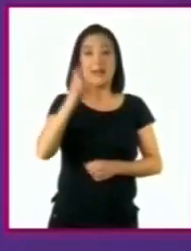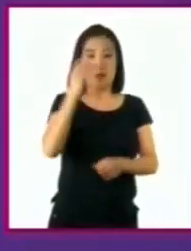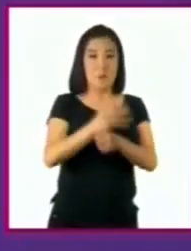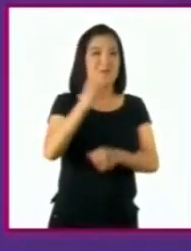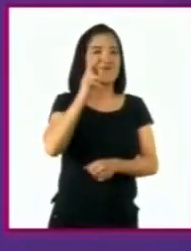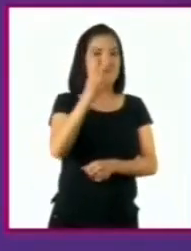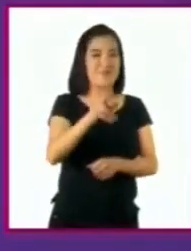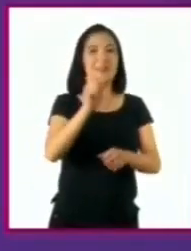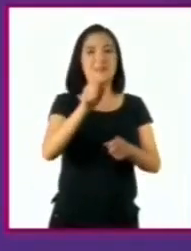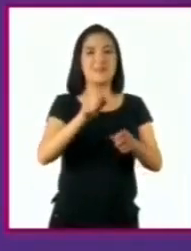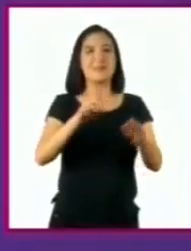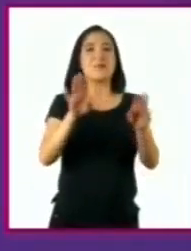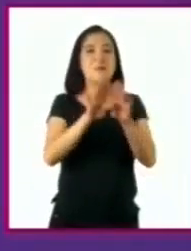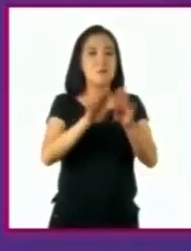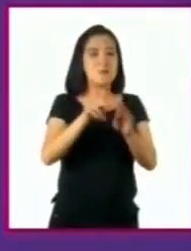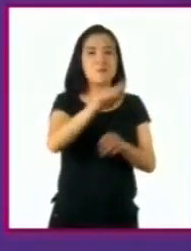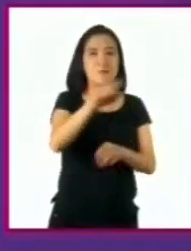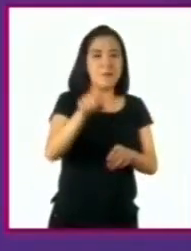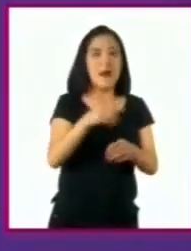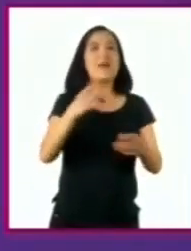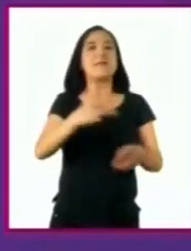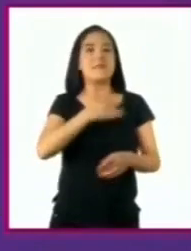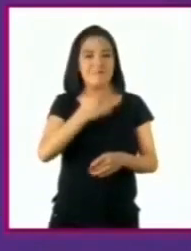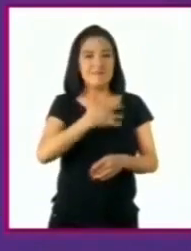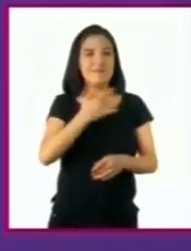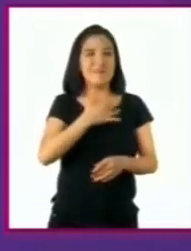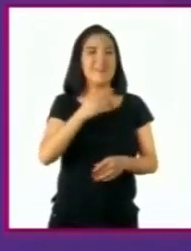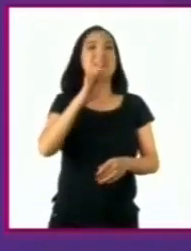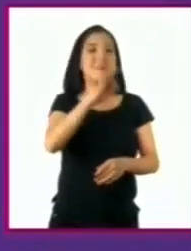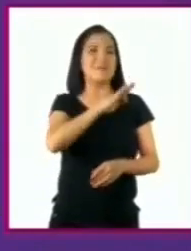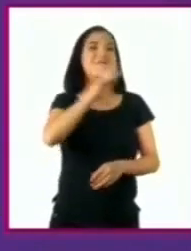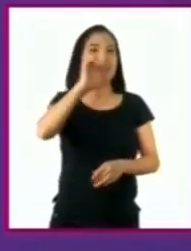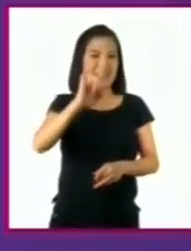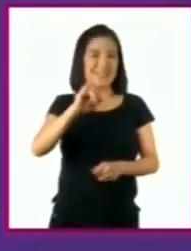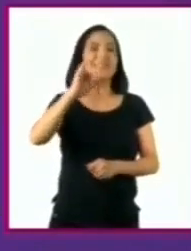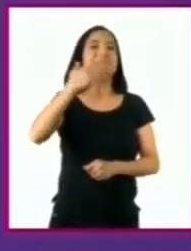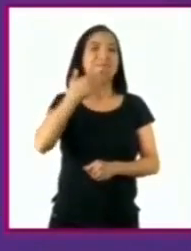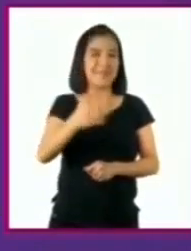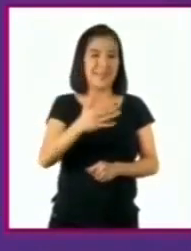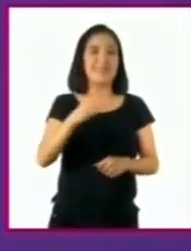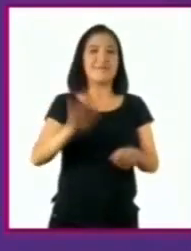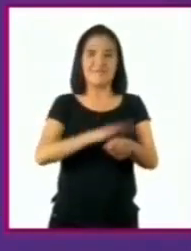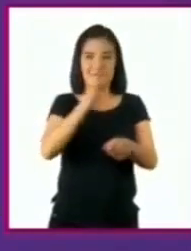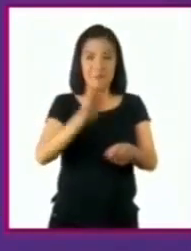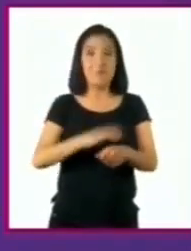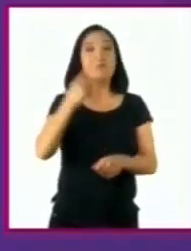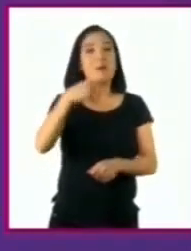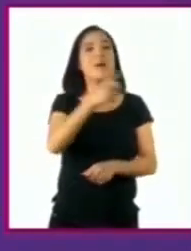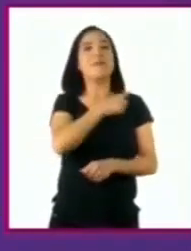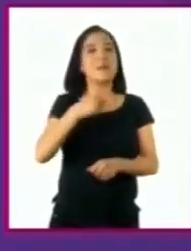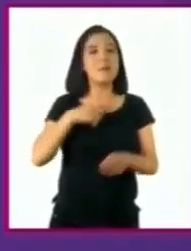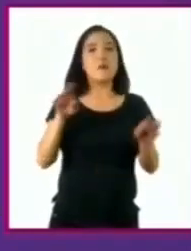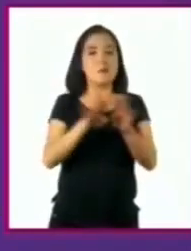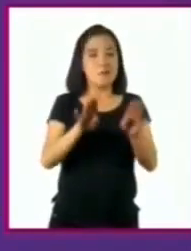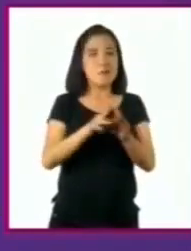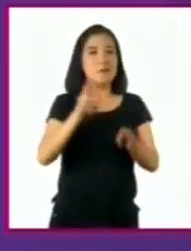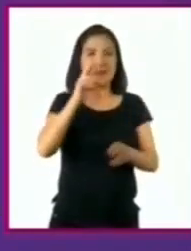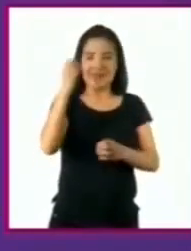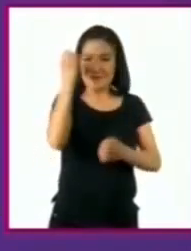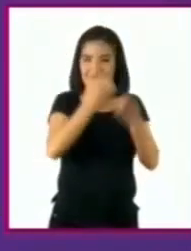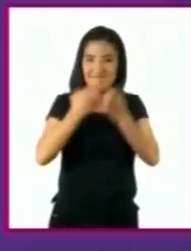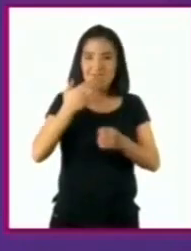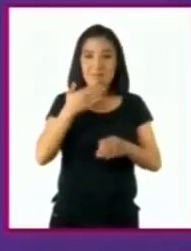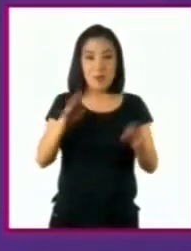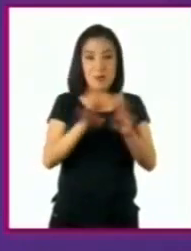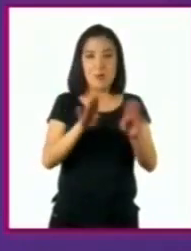observado, podemos sospechar que nuestra conjetura es cierta. Sin embargo, tenemos que asegurarnos de que el paralelogramo no resulta